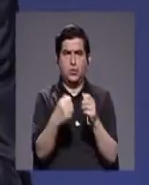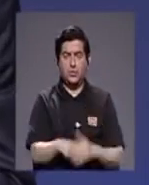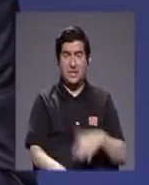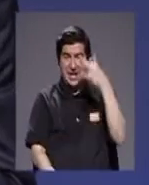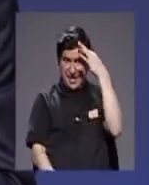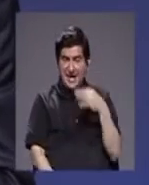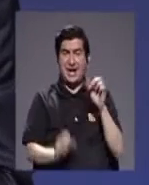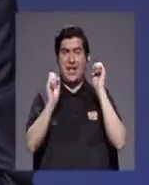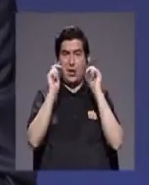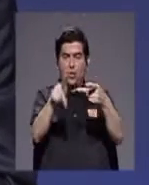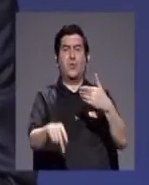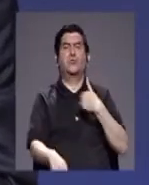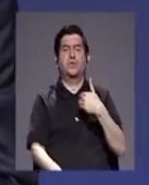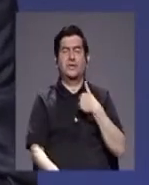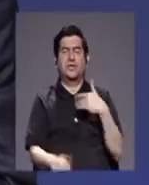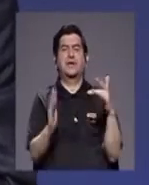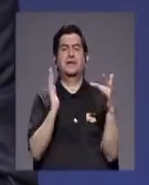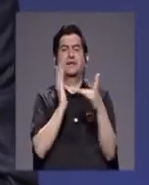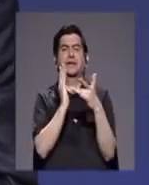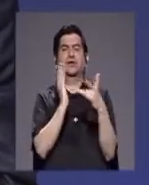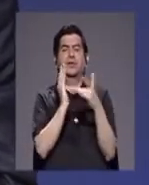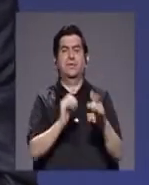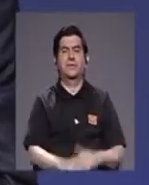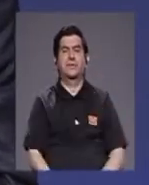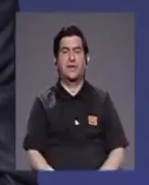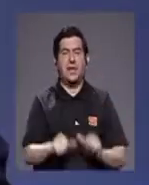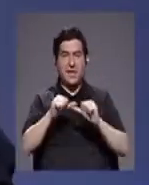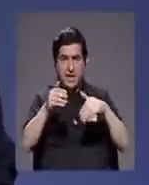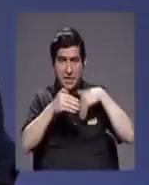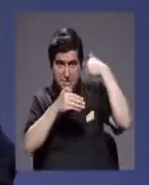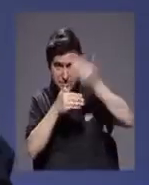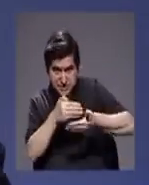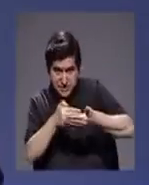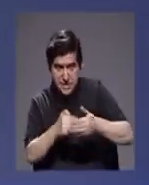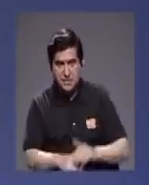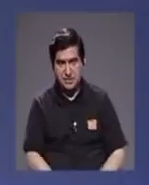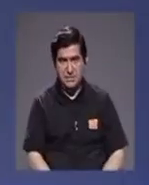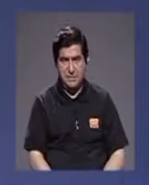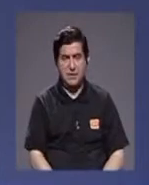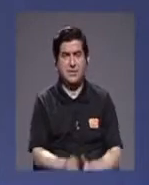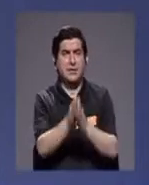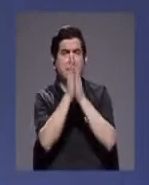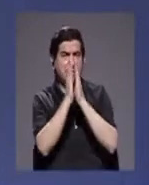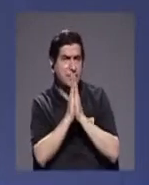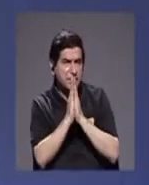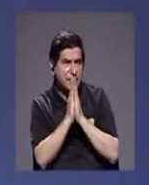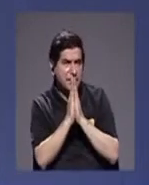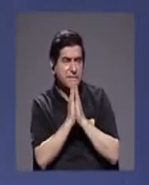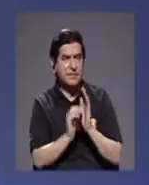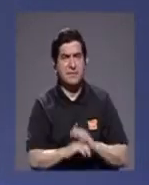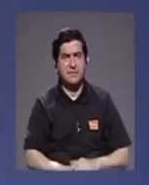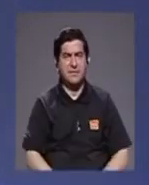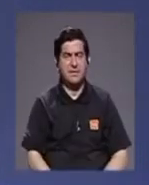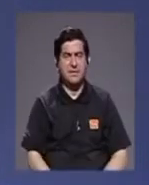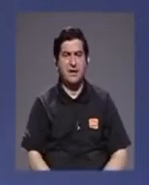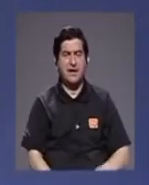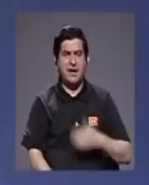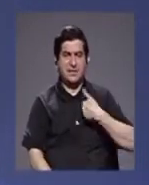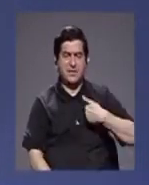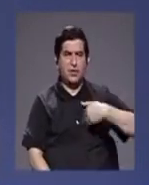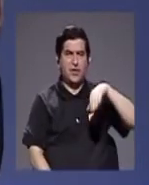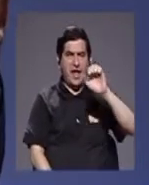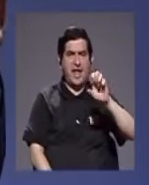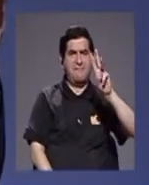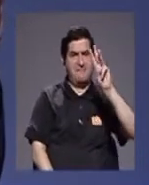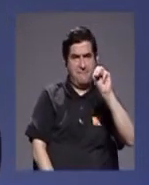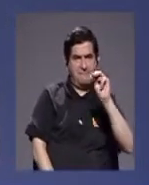que esa es la oportunidad que tenemos con la tecnología. Cuando regresemos, le vamos a pedir a don Efraín Monge